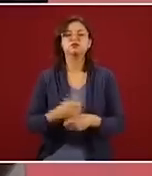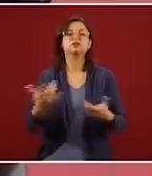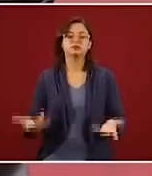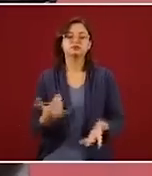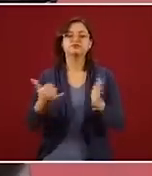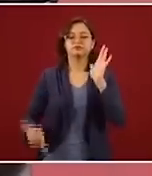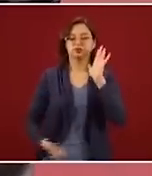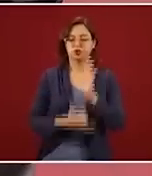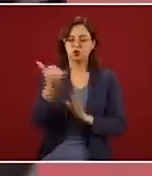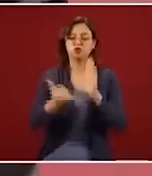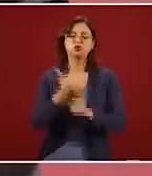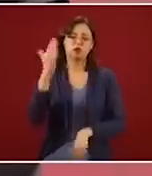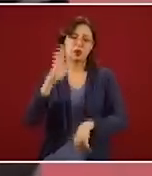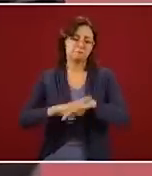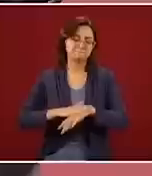construir